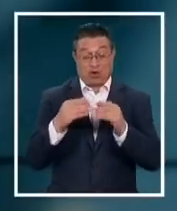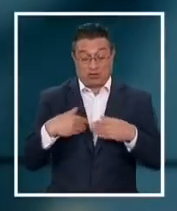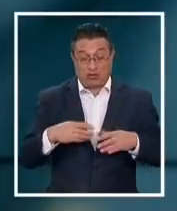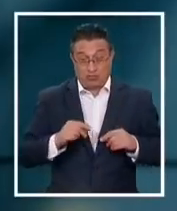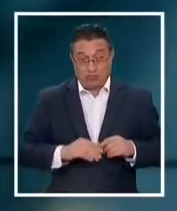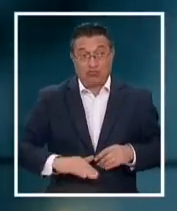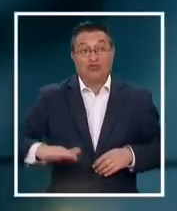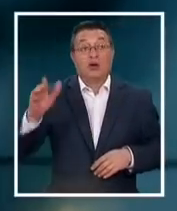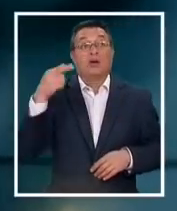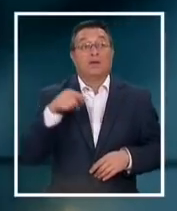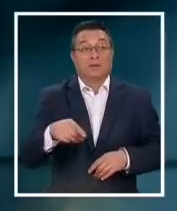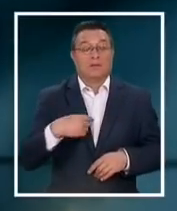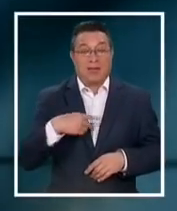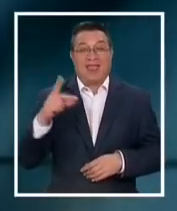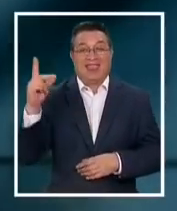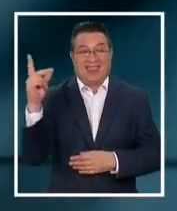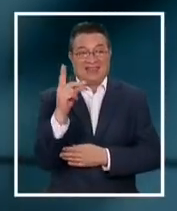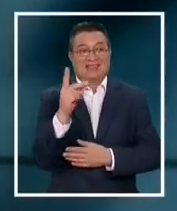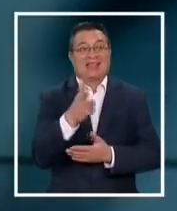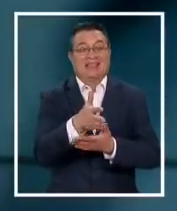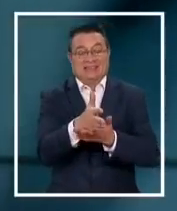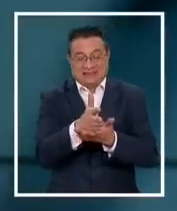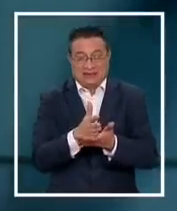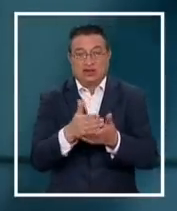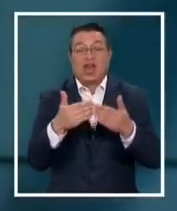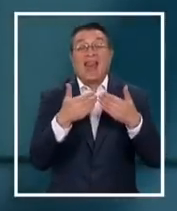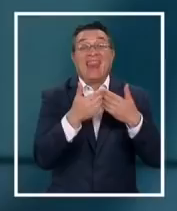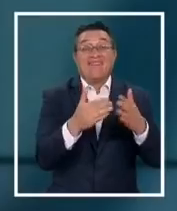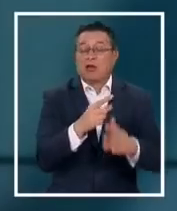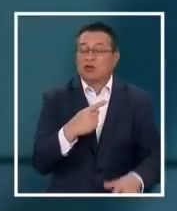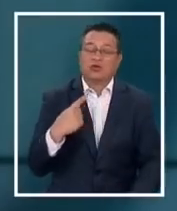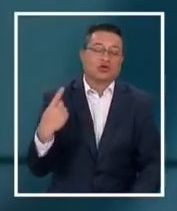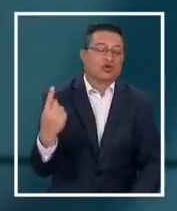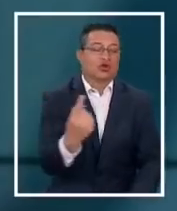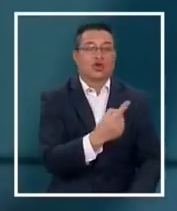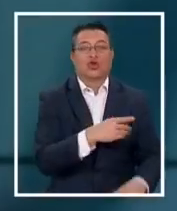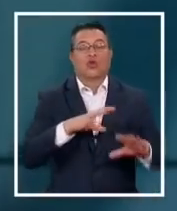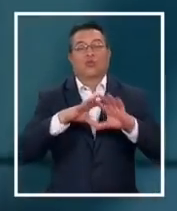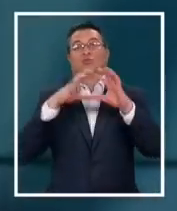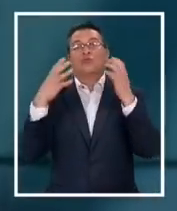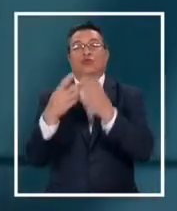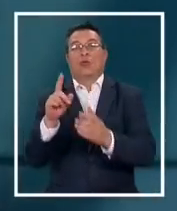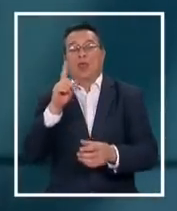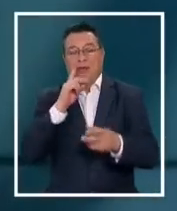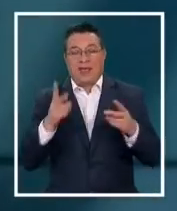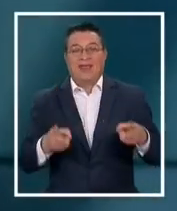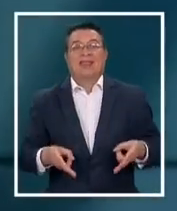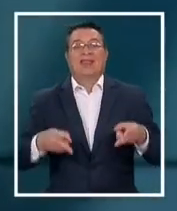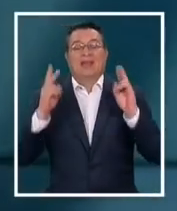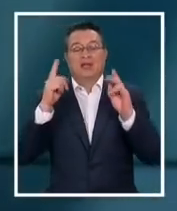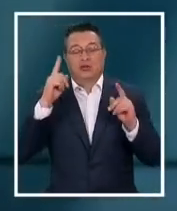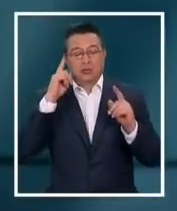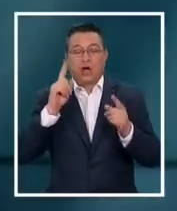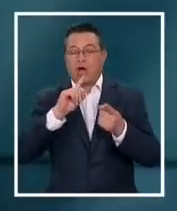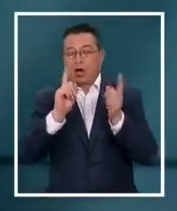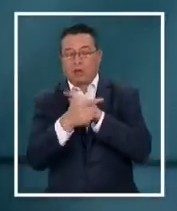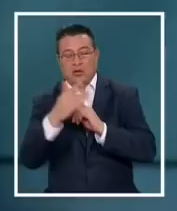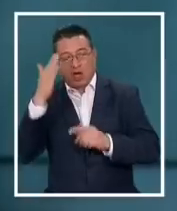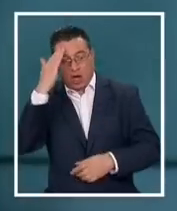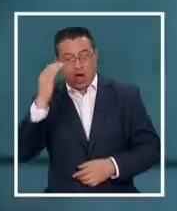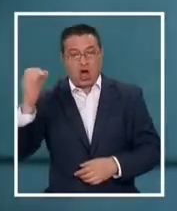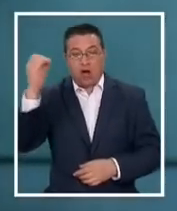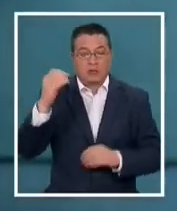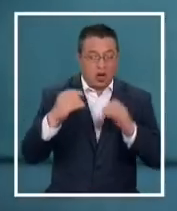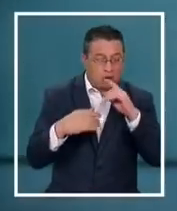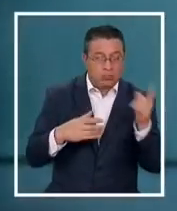representar una parte de la derecha de centro, liberal, creo que todo el mundo tiene derecho a cambiar de vereda o sentirse más identificado